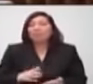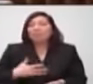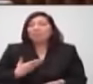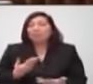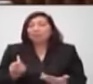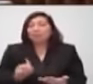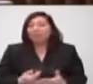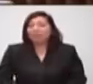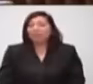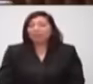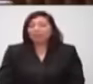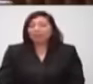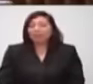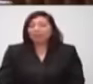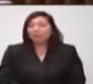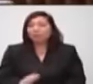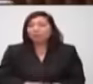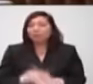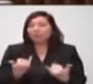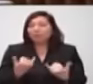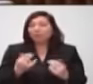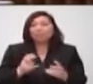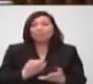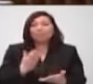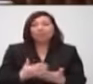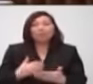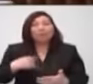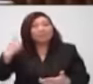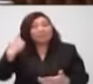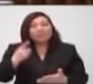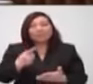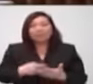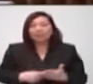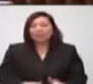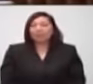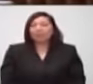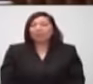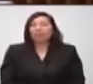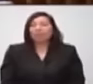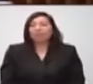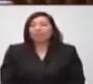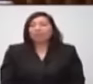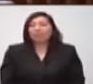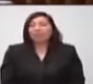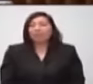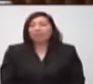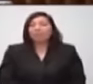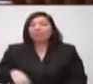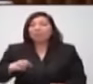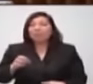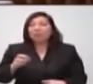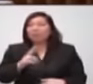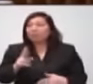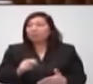una intervención al respecto sobre ella. Lo que estamos pensando más bien es simplemente hacer desde el Paseo de la República